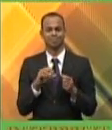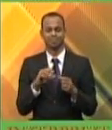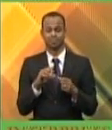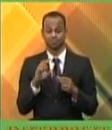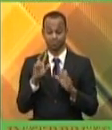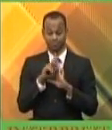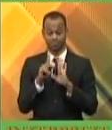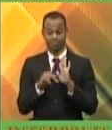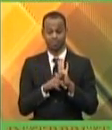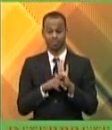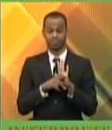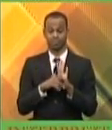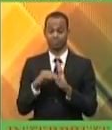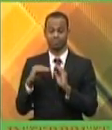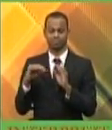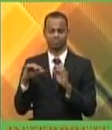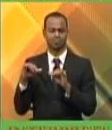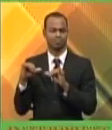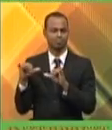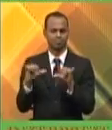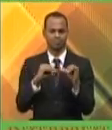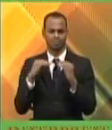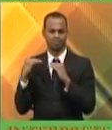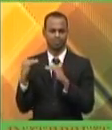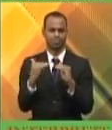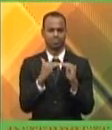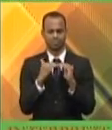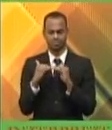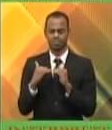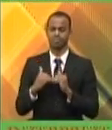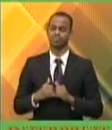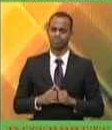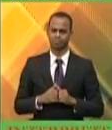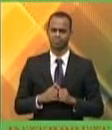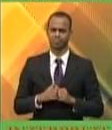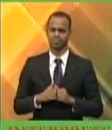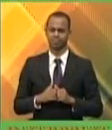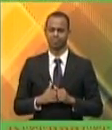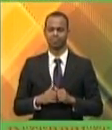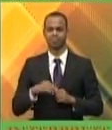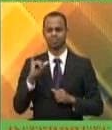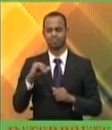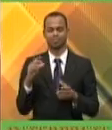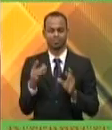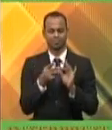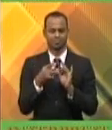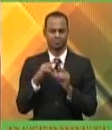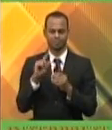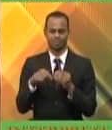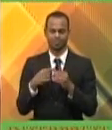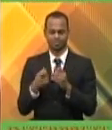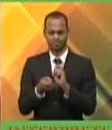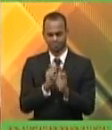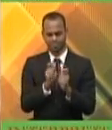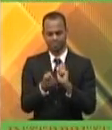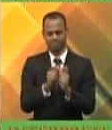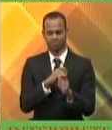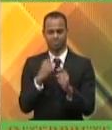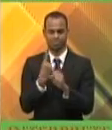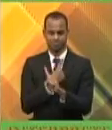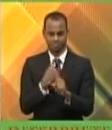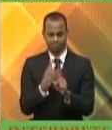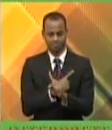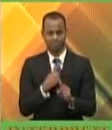principio de equiparación y que debe entender la gente por bueno eso va muy ligado a lo que son los ajustes razonables